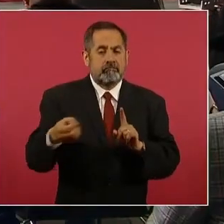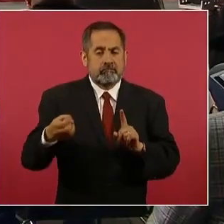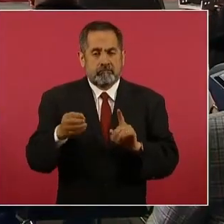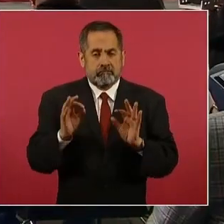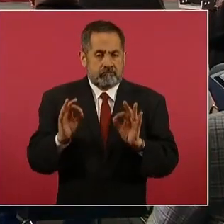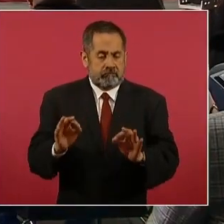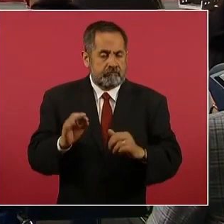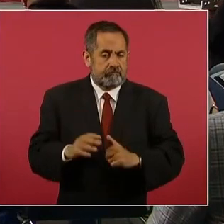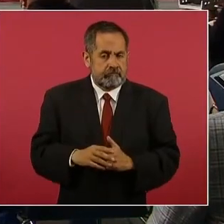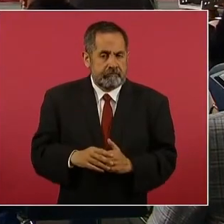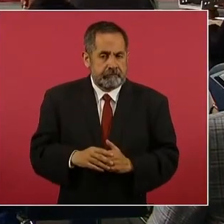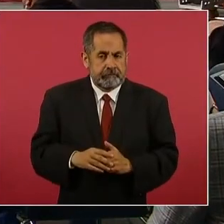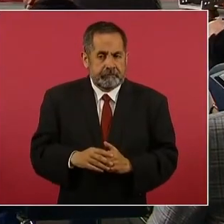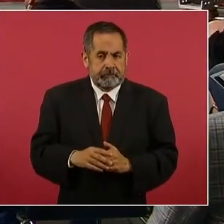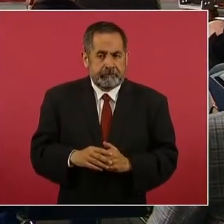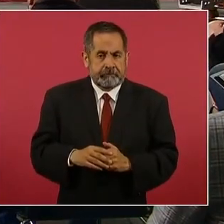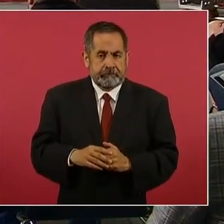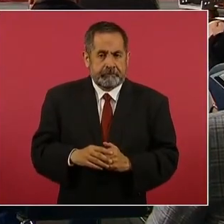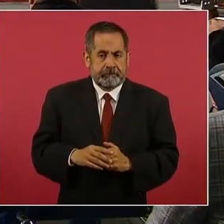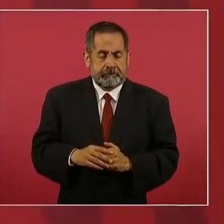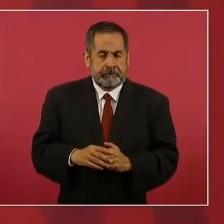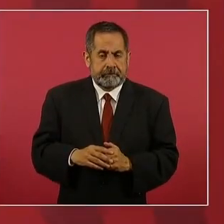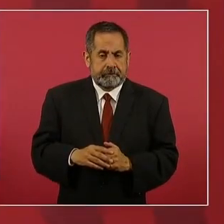a que terminemos